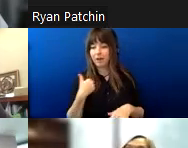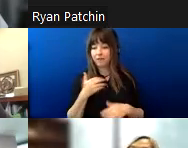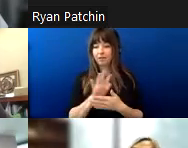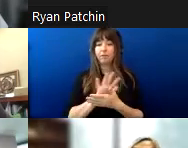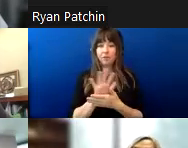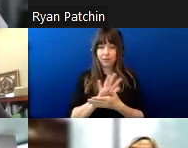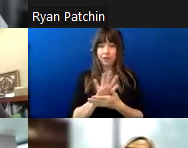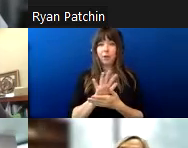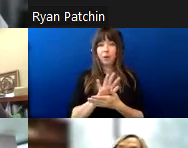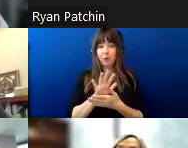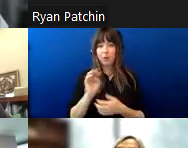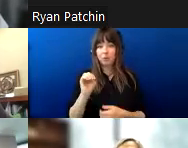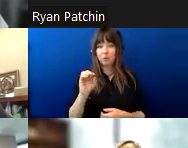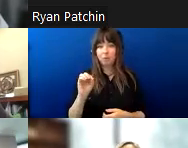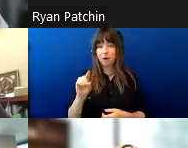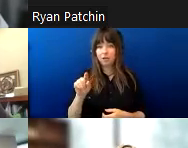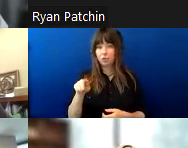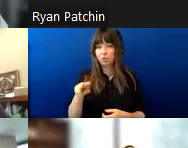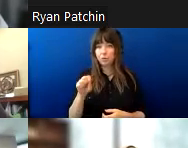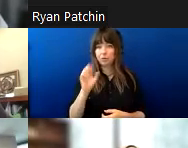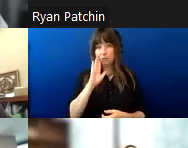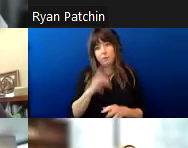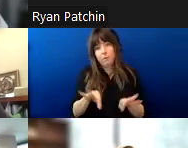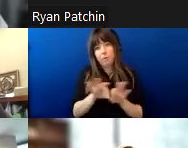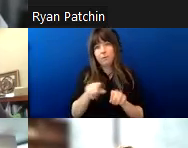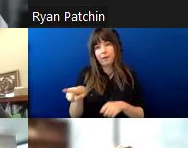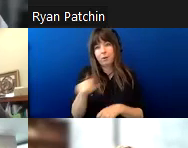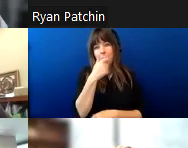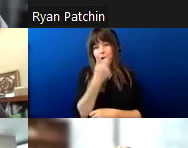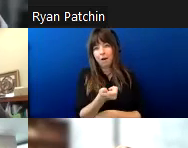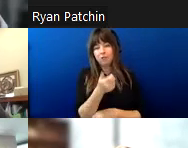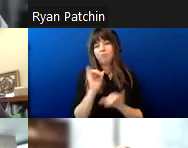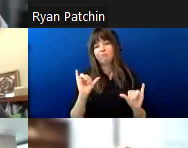Y así van a ser importantes.